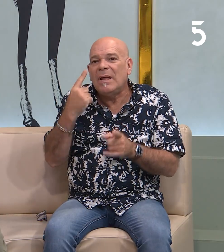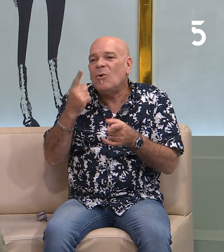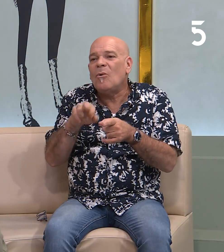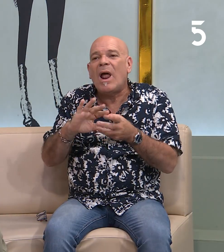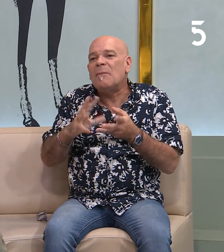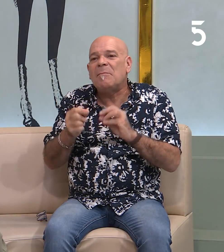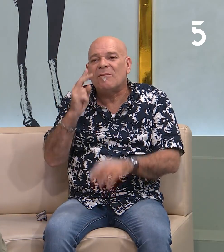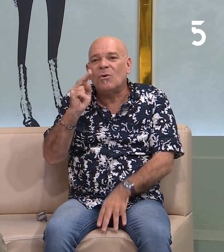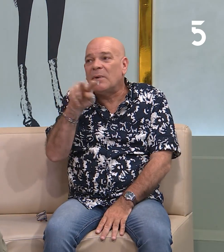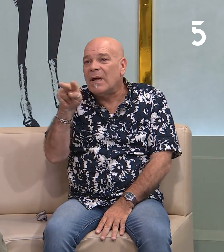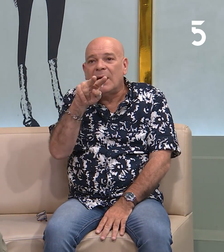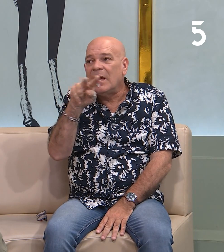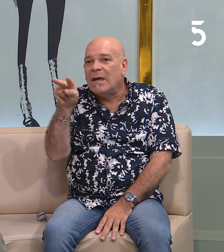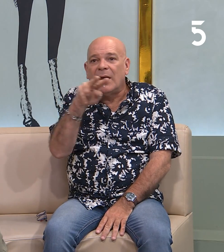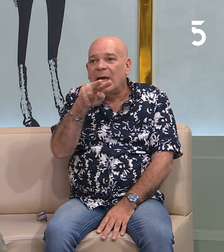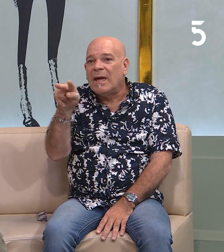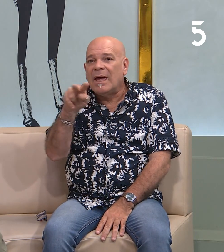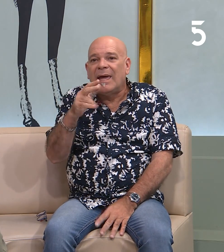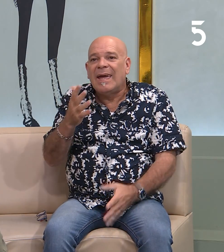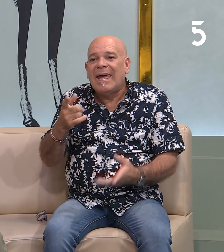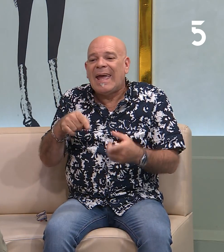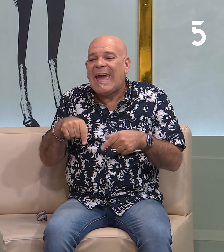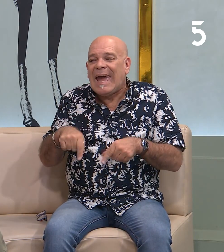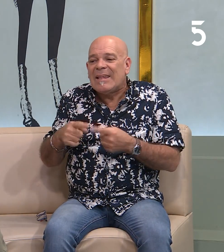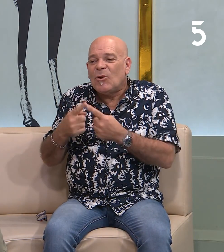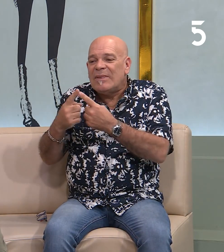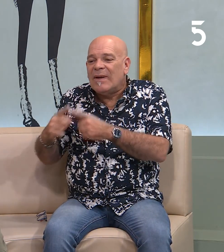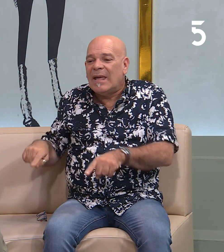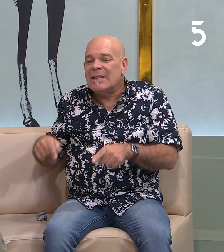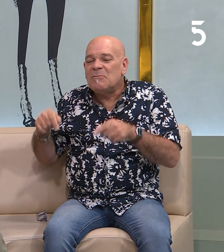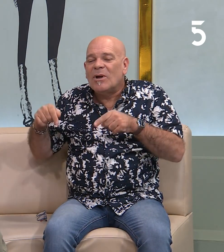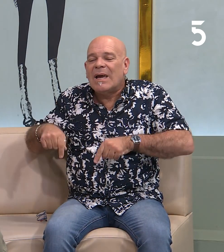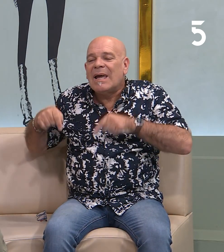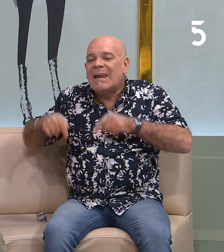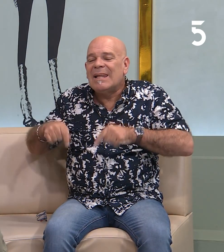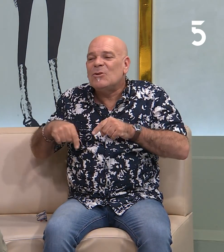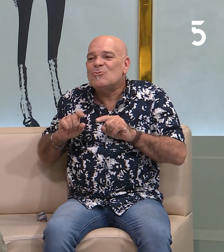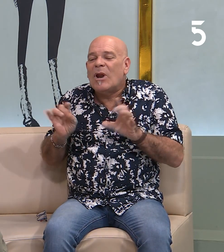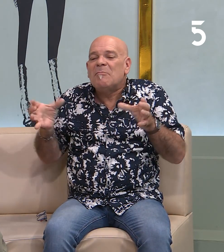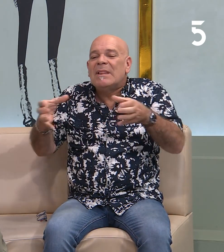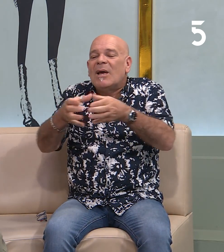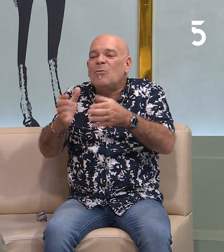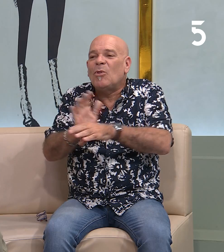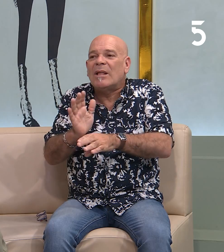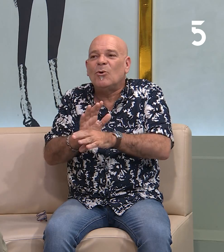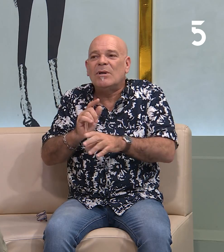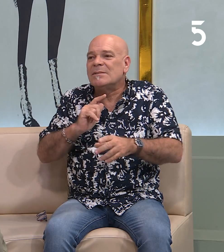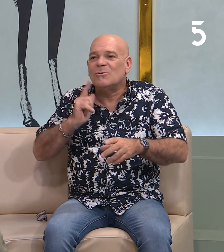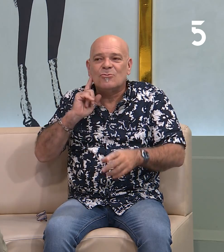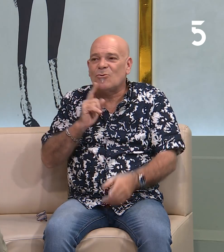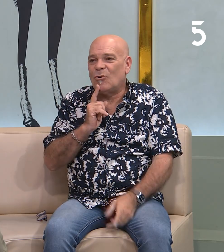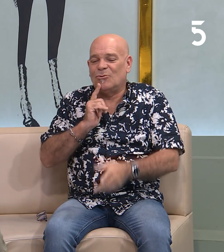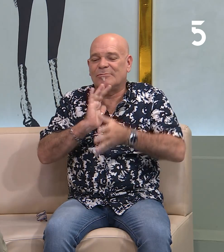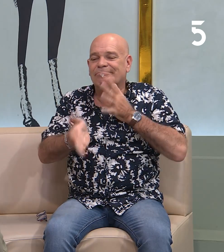un poquito mejor. Pero de la misma forma es que uno miraba la obra o miraba al intérprete. Entonces, en esto es